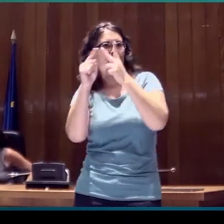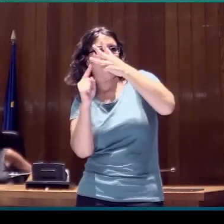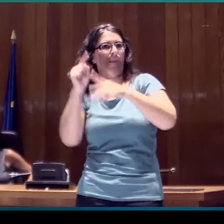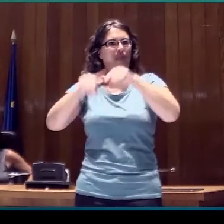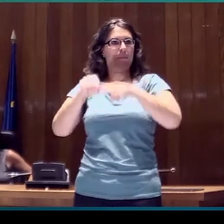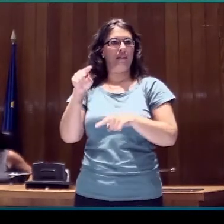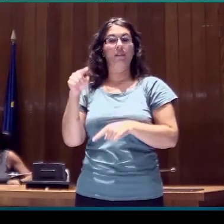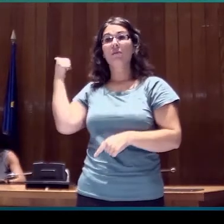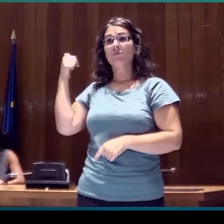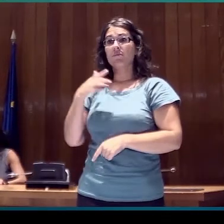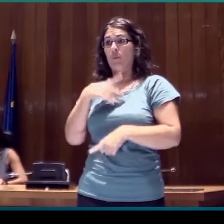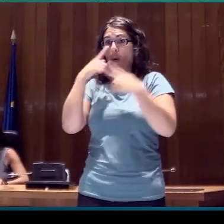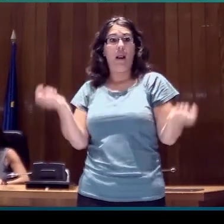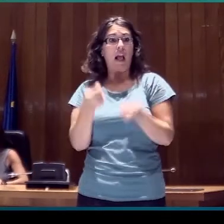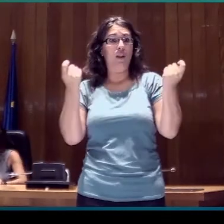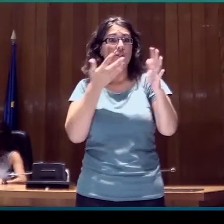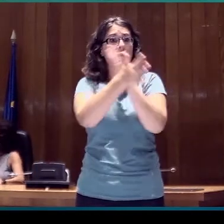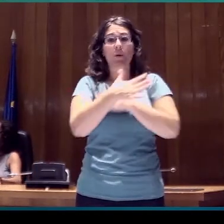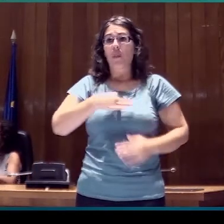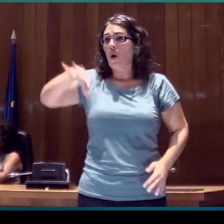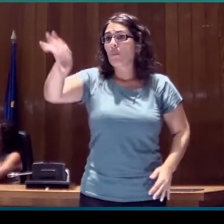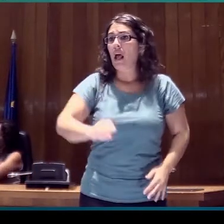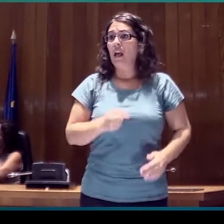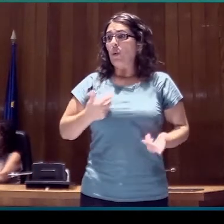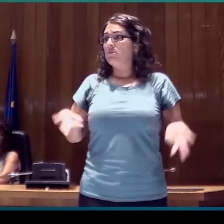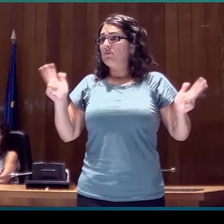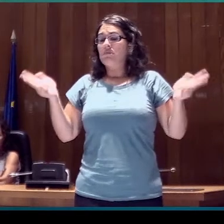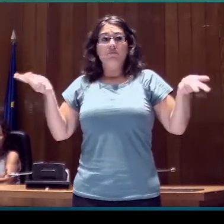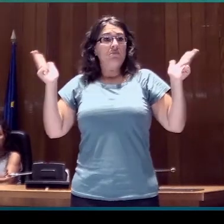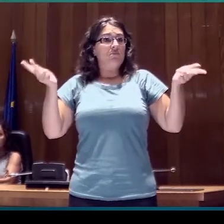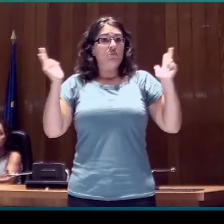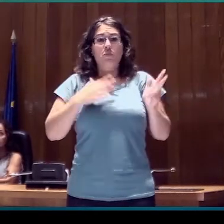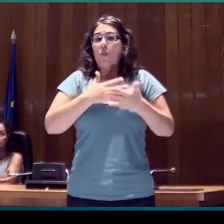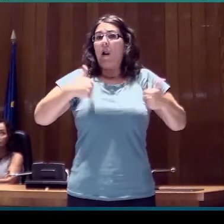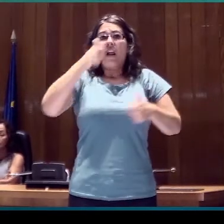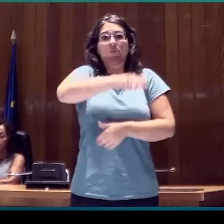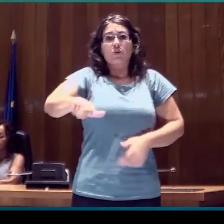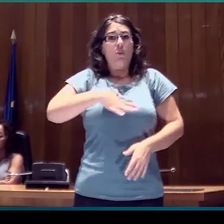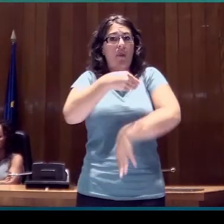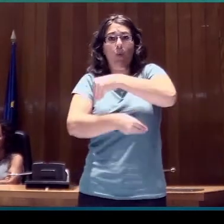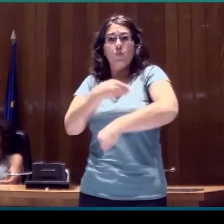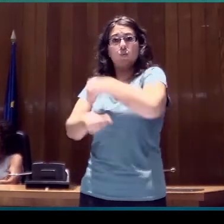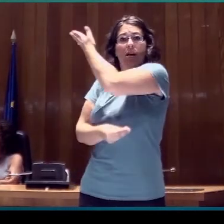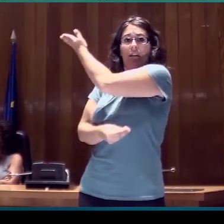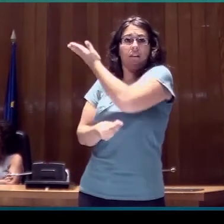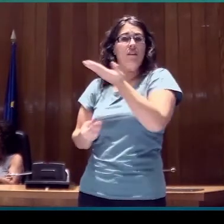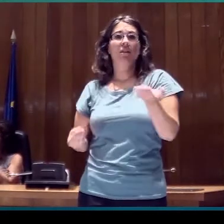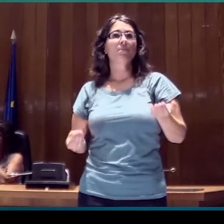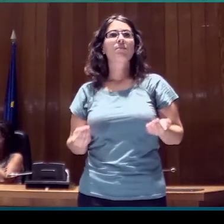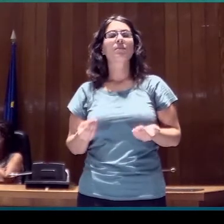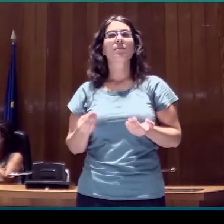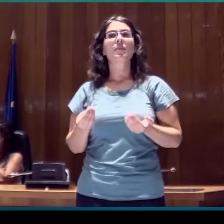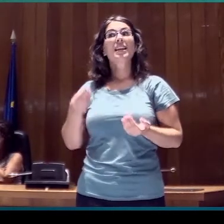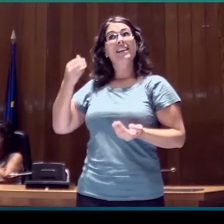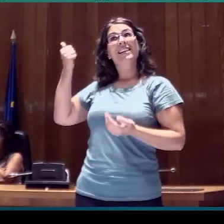publicado, quiere decir que se puede comprar, o sea, que está disponible para cualquiera y que, además, a diferencia